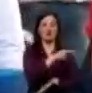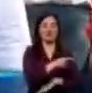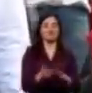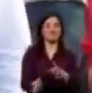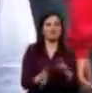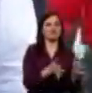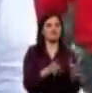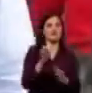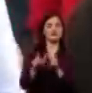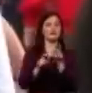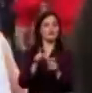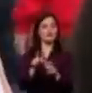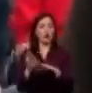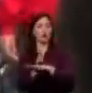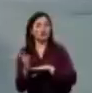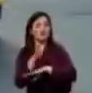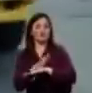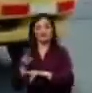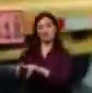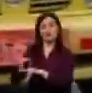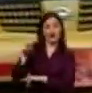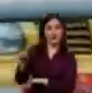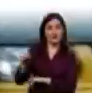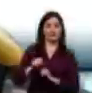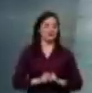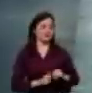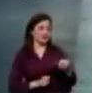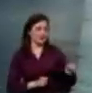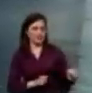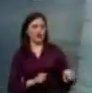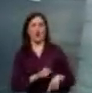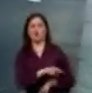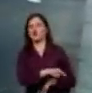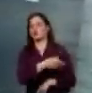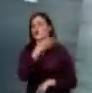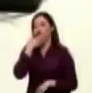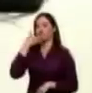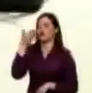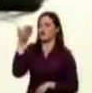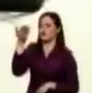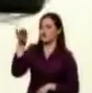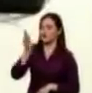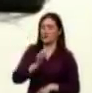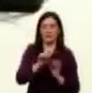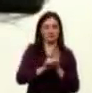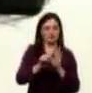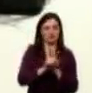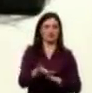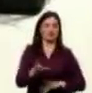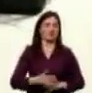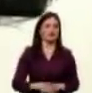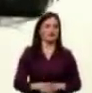Sin embargo, los usuarios que antes utilizaban taxis dicen que esta es una gran opción, pues el servicio y los precios son